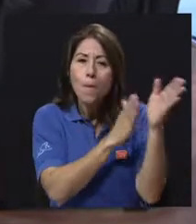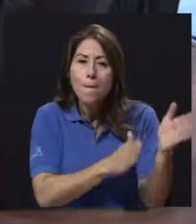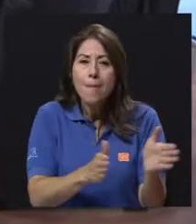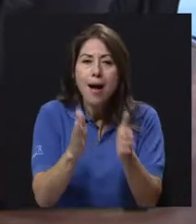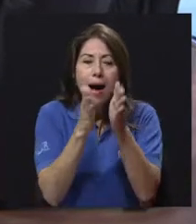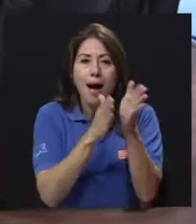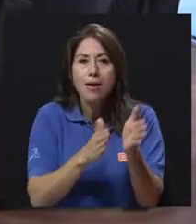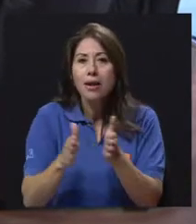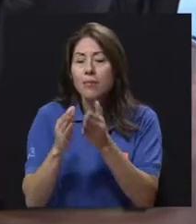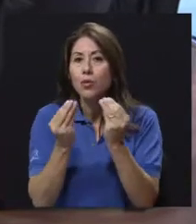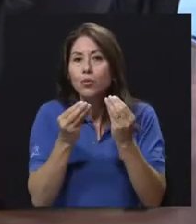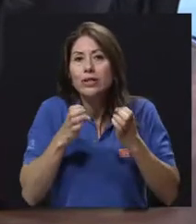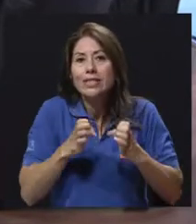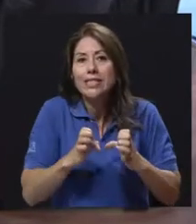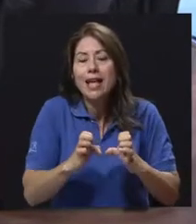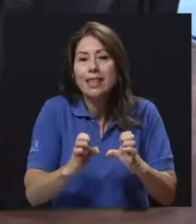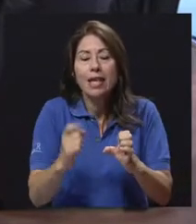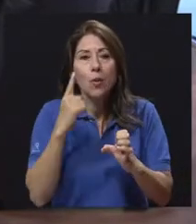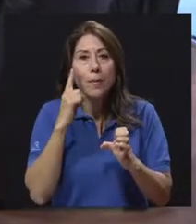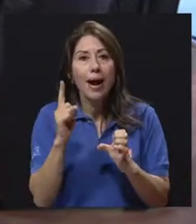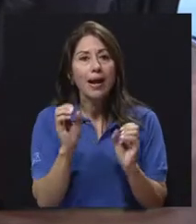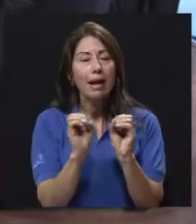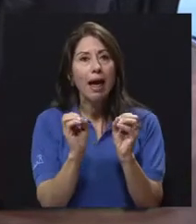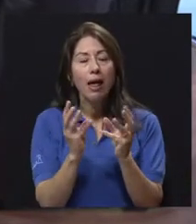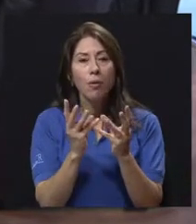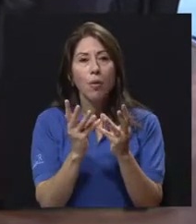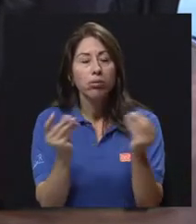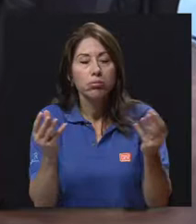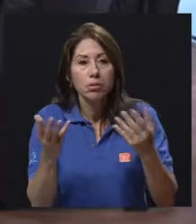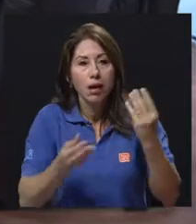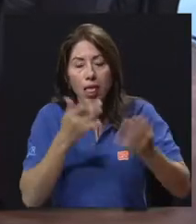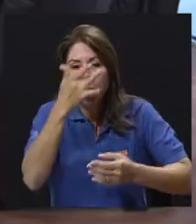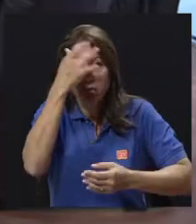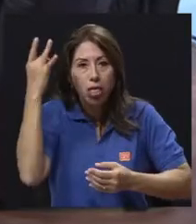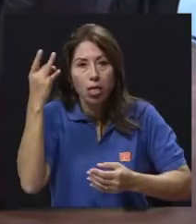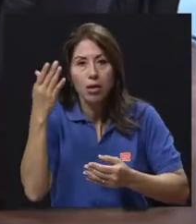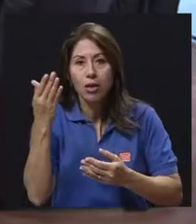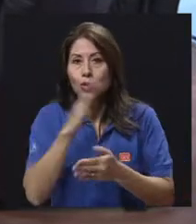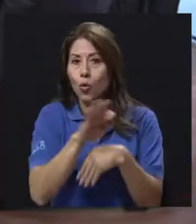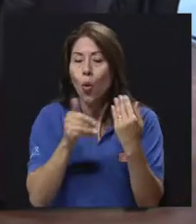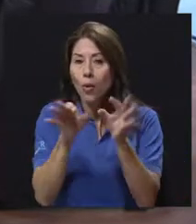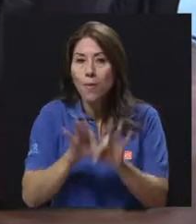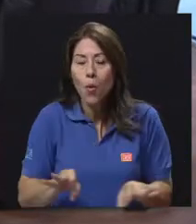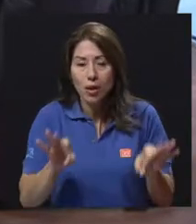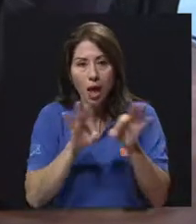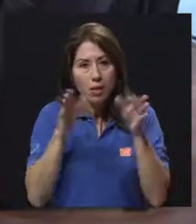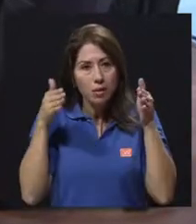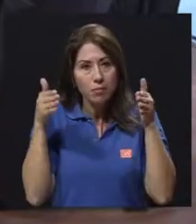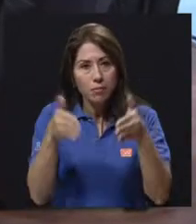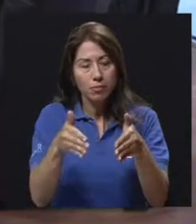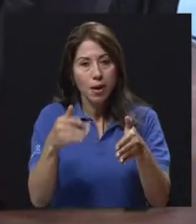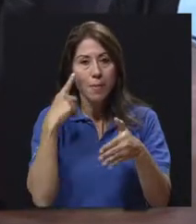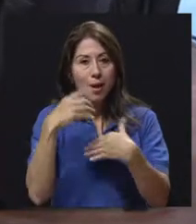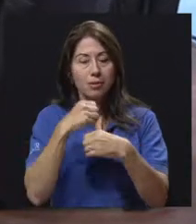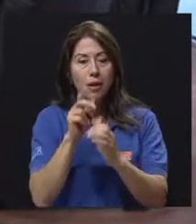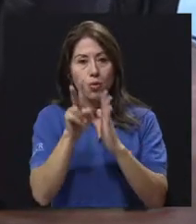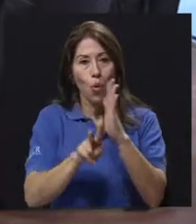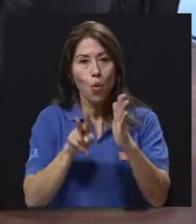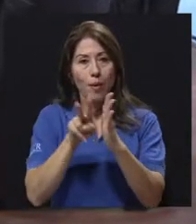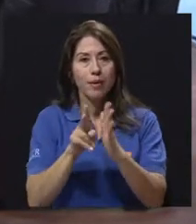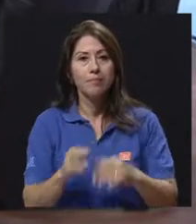planeamiento totalmente estratégico para que no se nos fuera ningún detalle que decíamos que podía ser importante a la hora de armar el